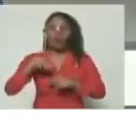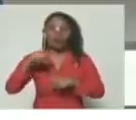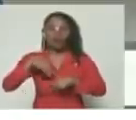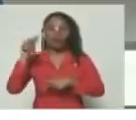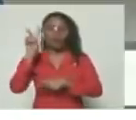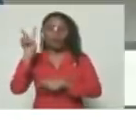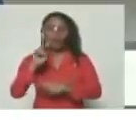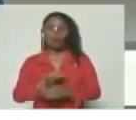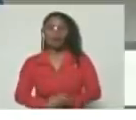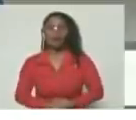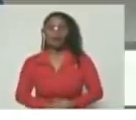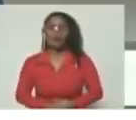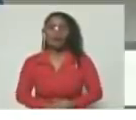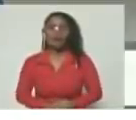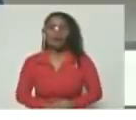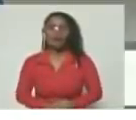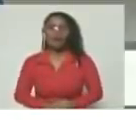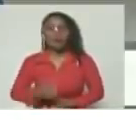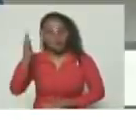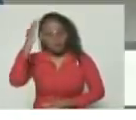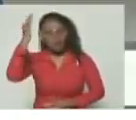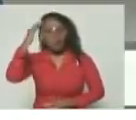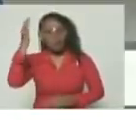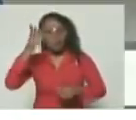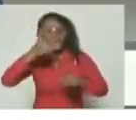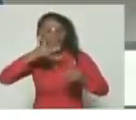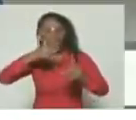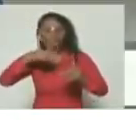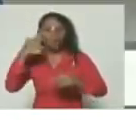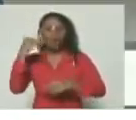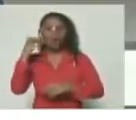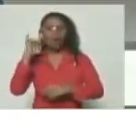población, sabiendo las amenazas que hay.